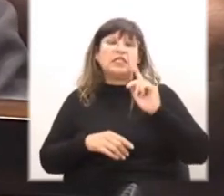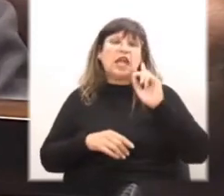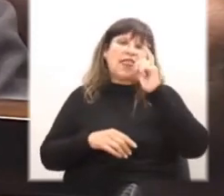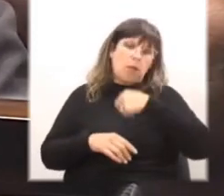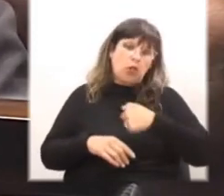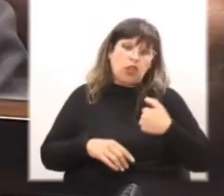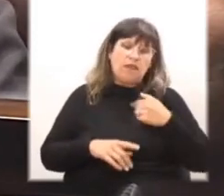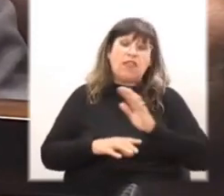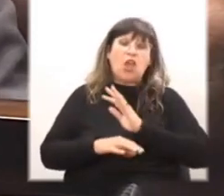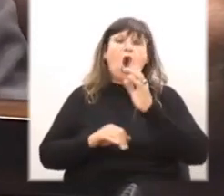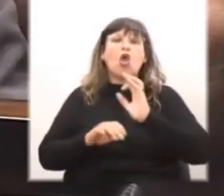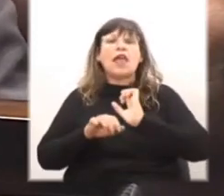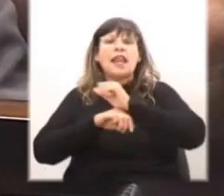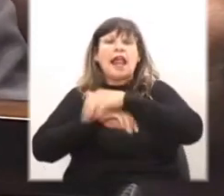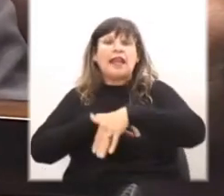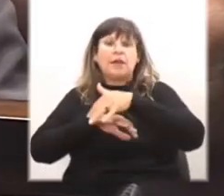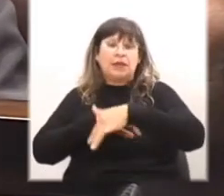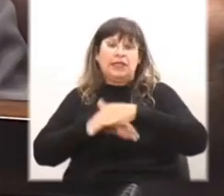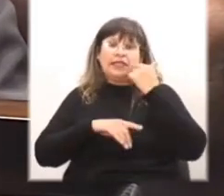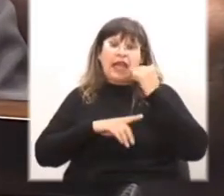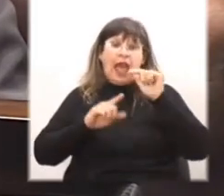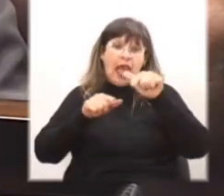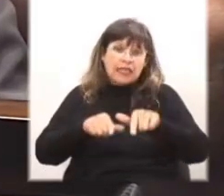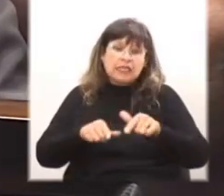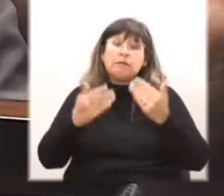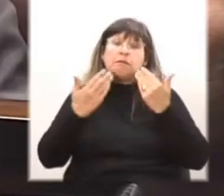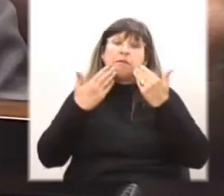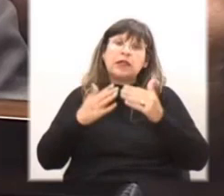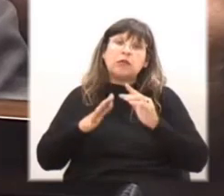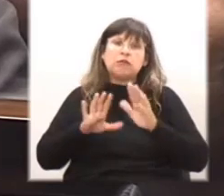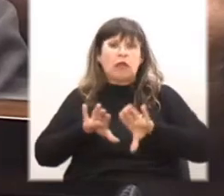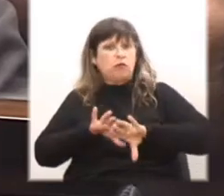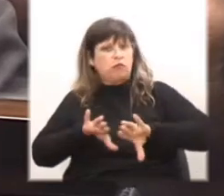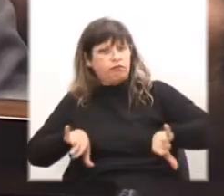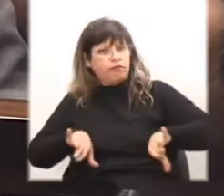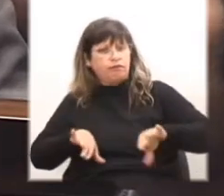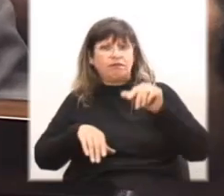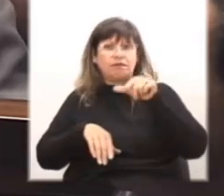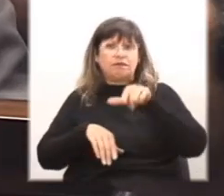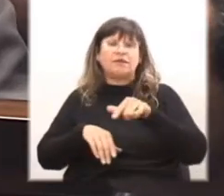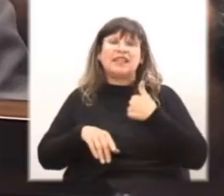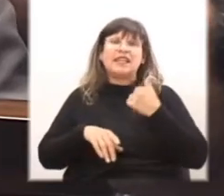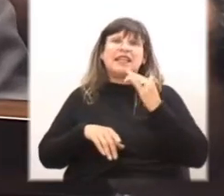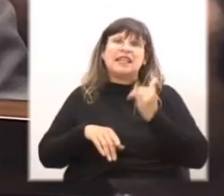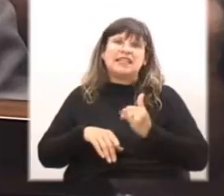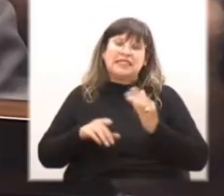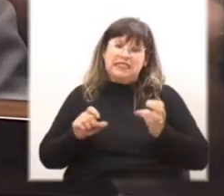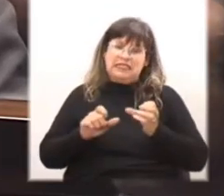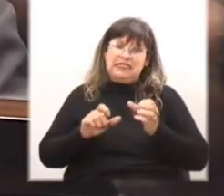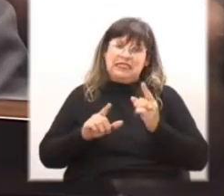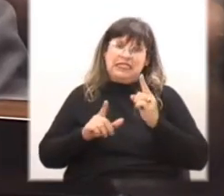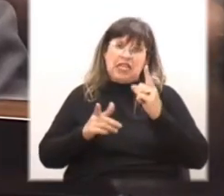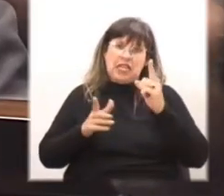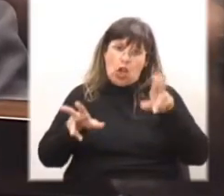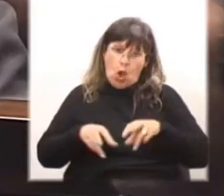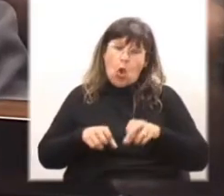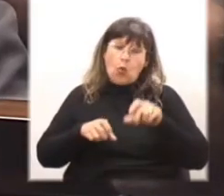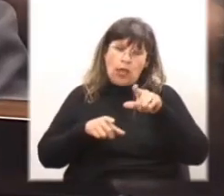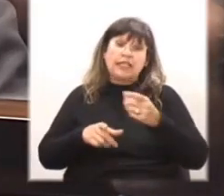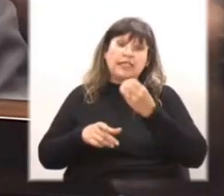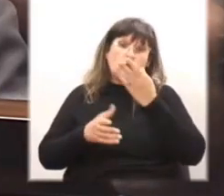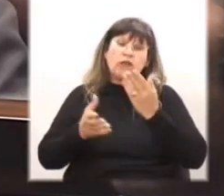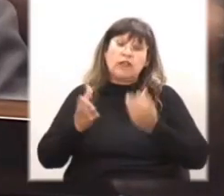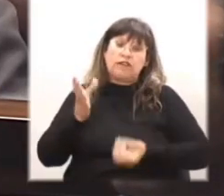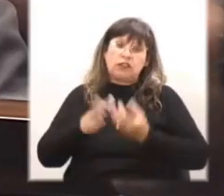la represa. Ahí preguntamos, independientemente de si se hace efectivo el cobro de este nuevo